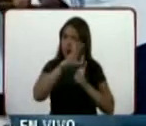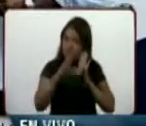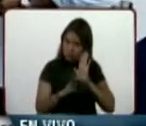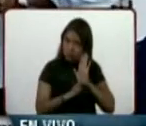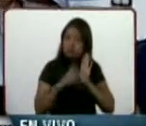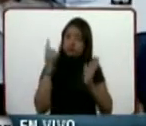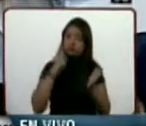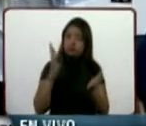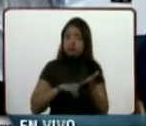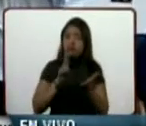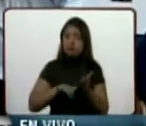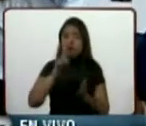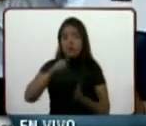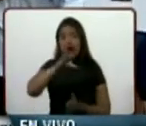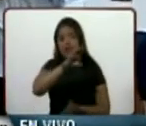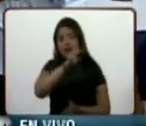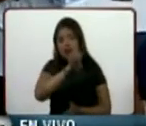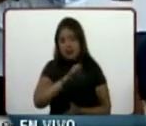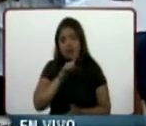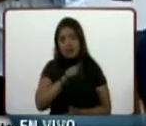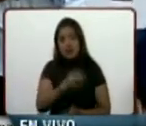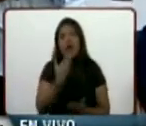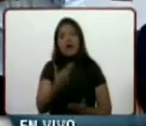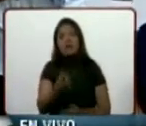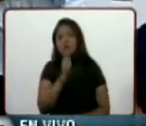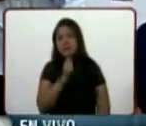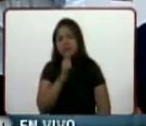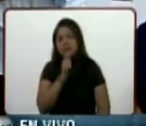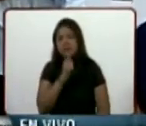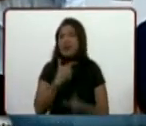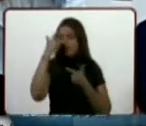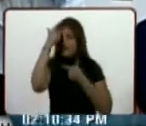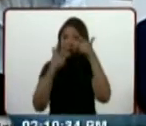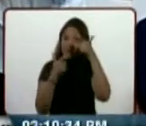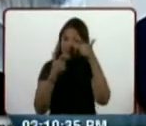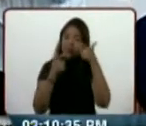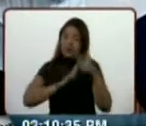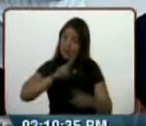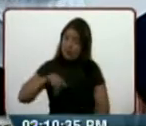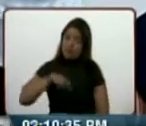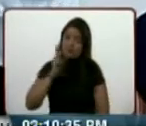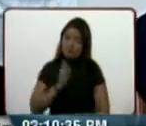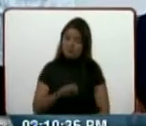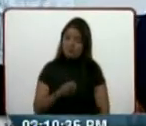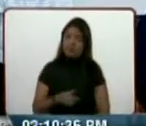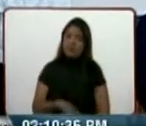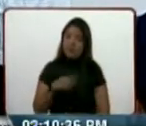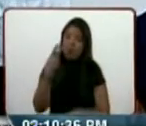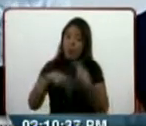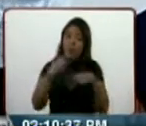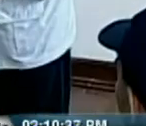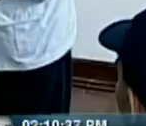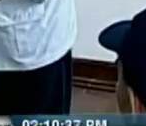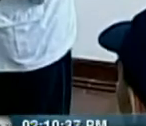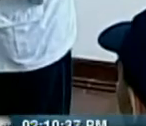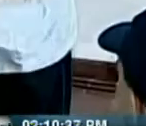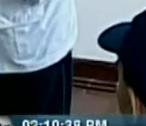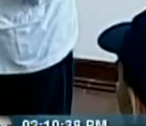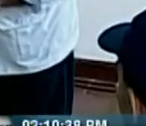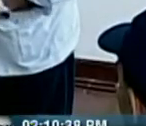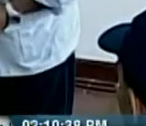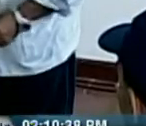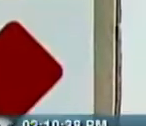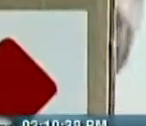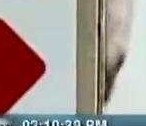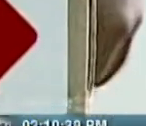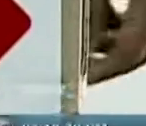garantiza el Consejo Nacional Electoral. ¿Gracias a quién? Al comandante Chávez. Nosotros tenemos este proceso transparente, democrático,